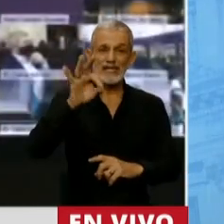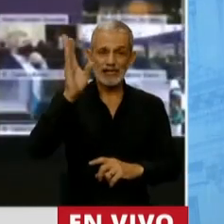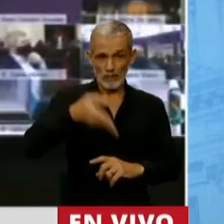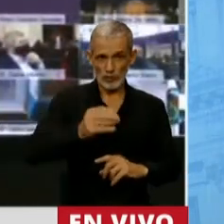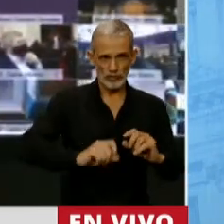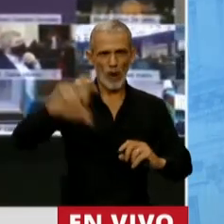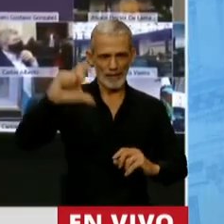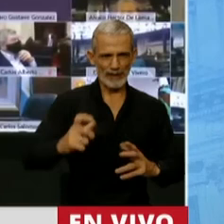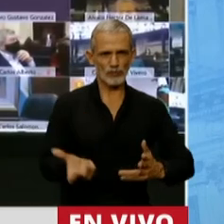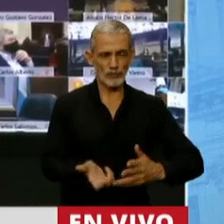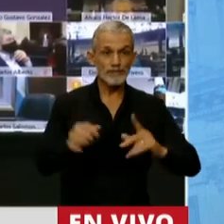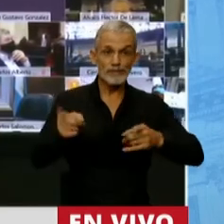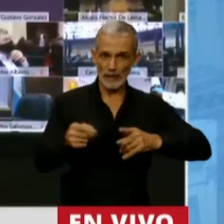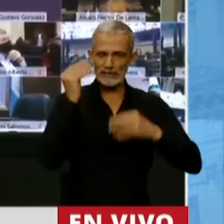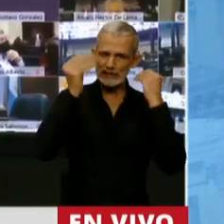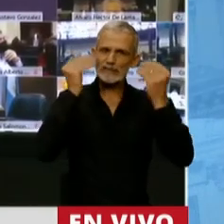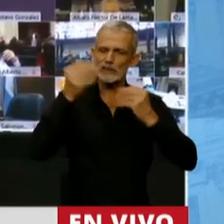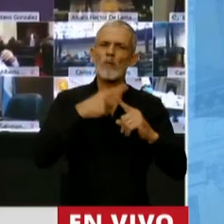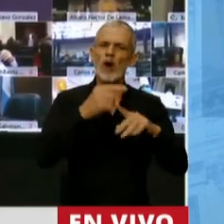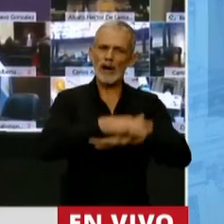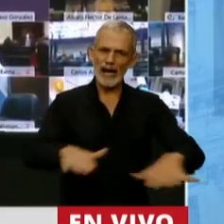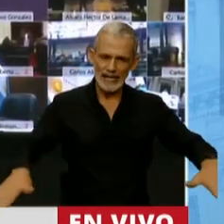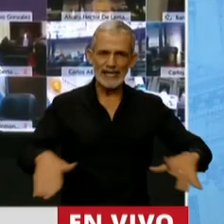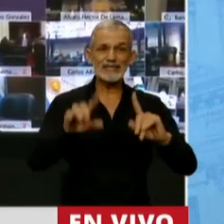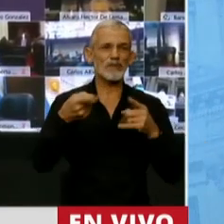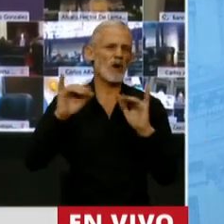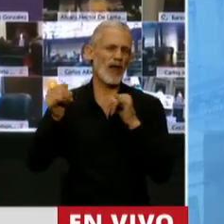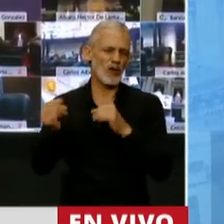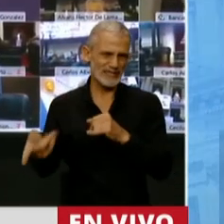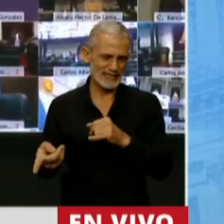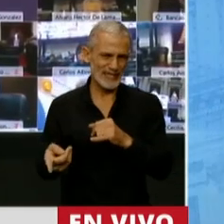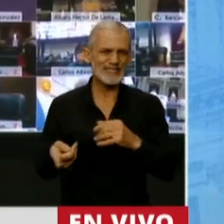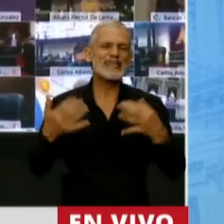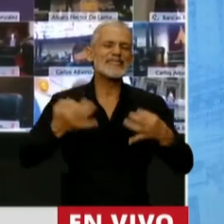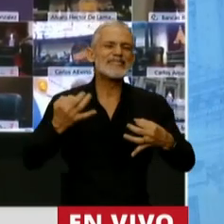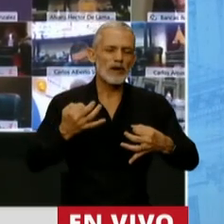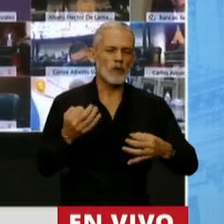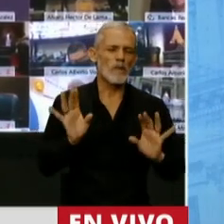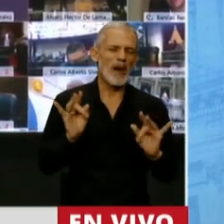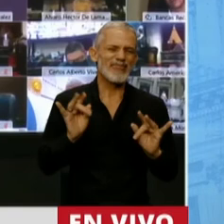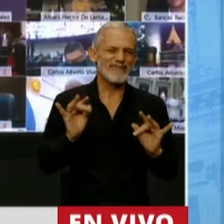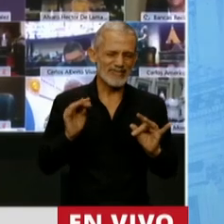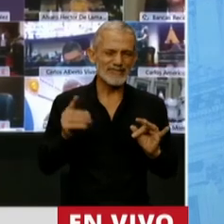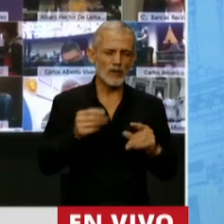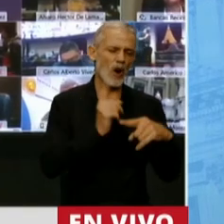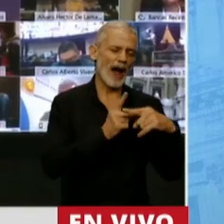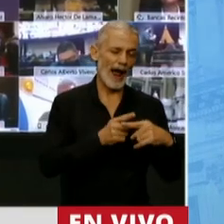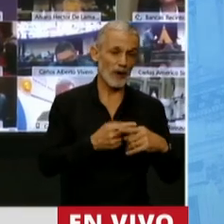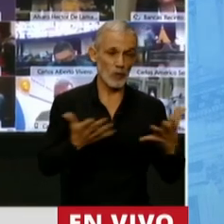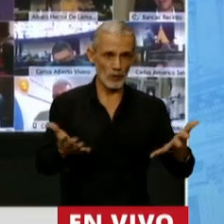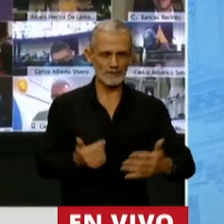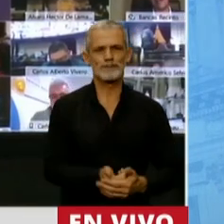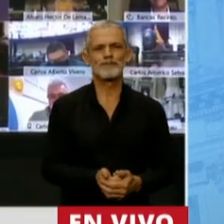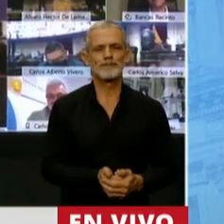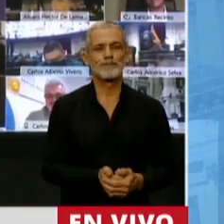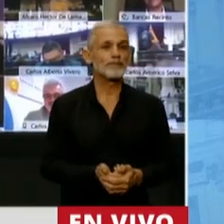de aumento. También esto es preocupación por la niñez y por la adolescencia, que seguramente es más difícil de calcular.